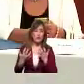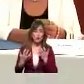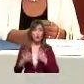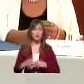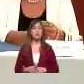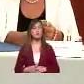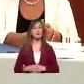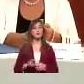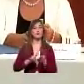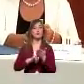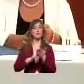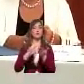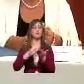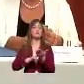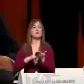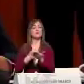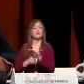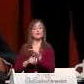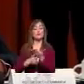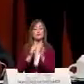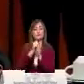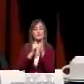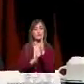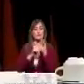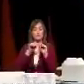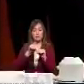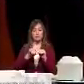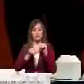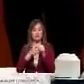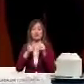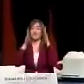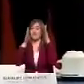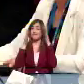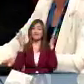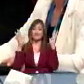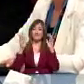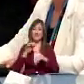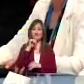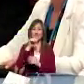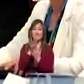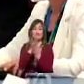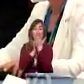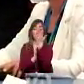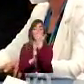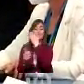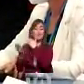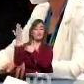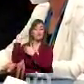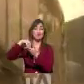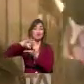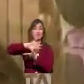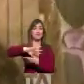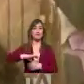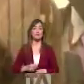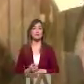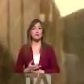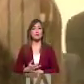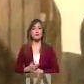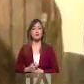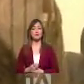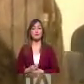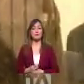discutieron sobre la agenda legislativa. Aún no están definidas las prioridades, pues hay varios proyectos que dejó el anterior periodo. Lo que